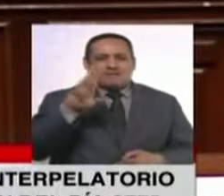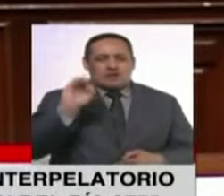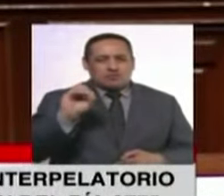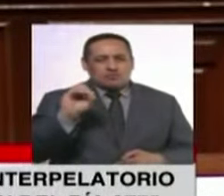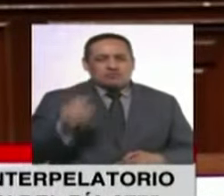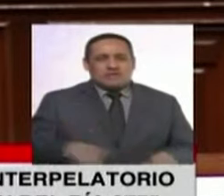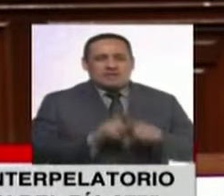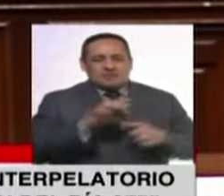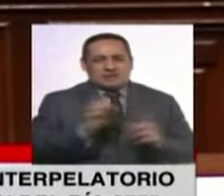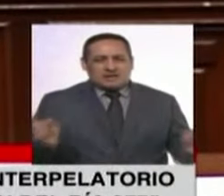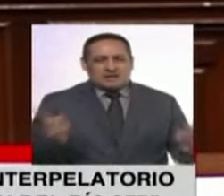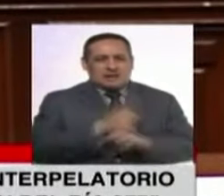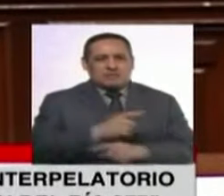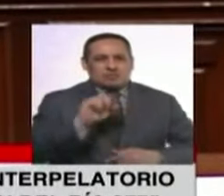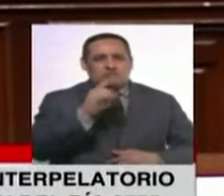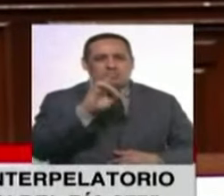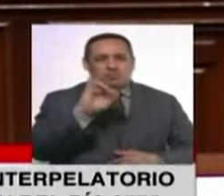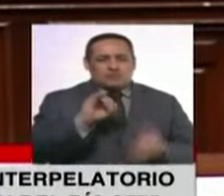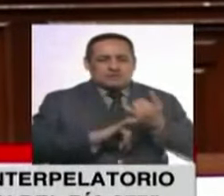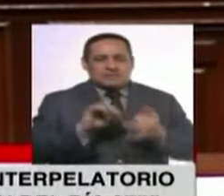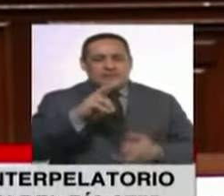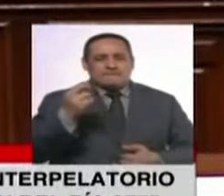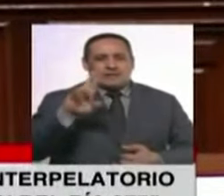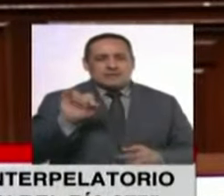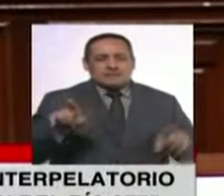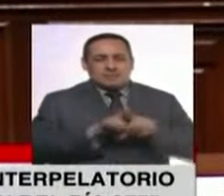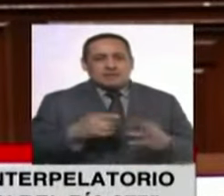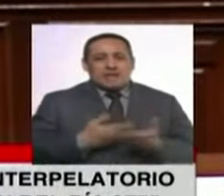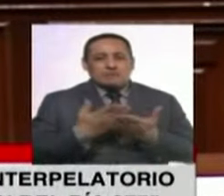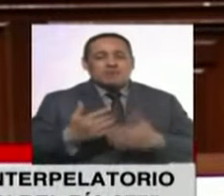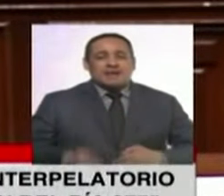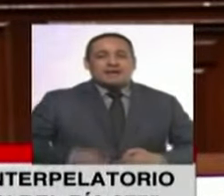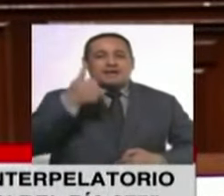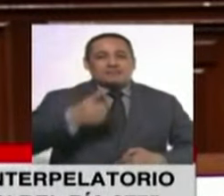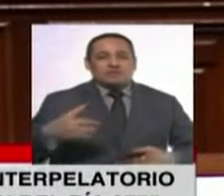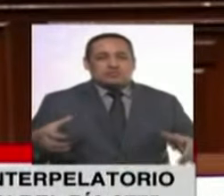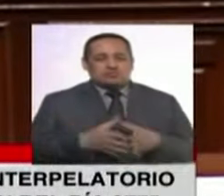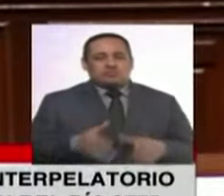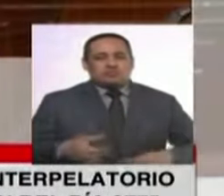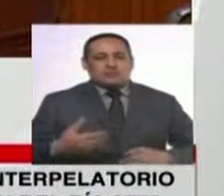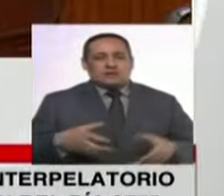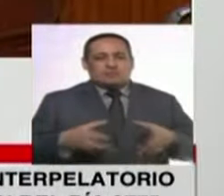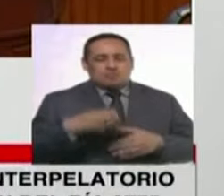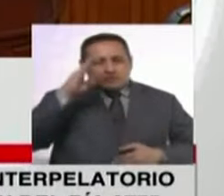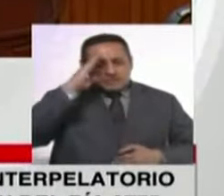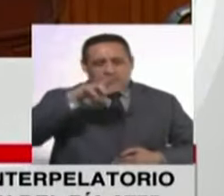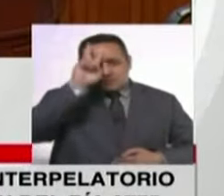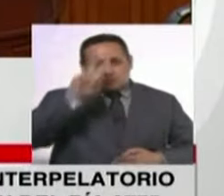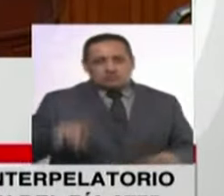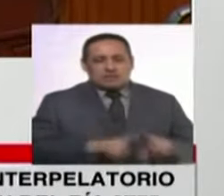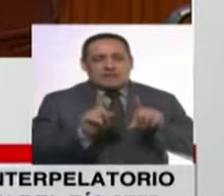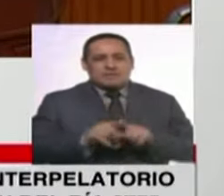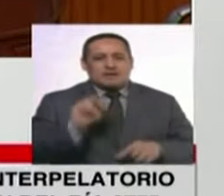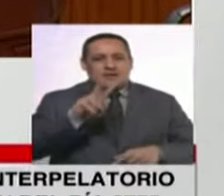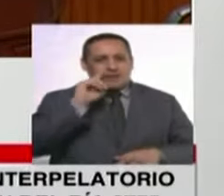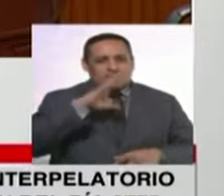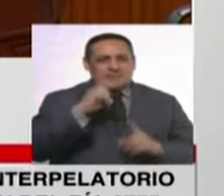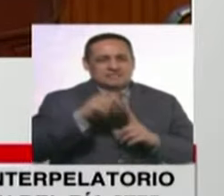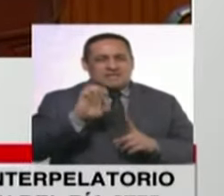en lugar de Luis Vera llerena la designación como jefe del Estado Mayor de la Policía Nacional del Perú a Vicente